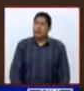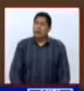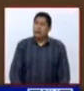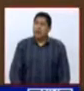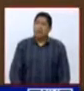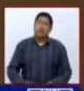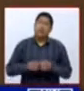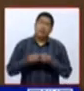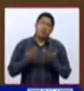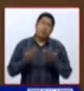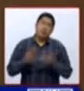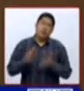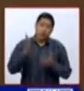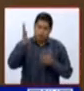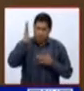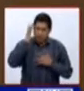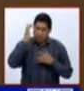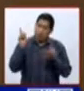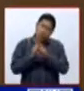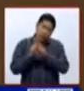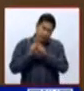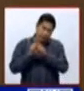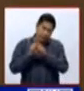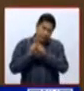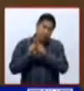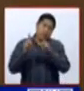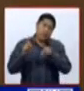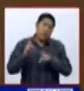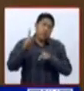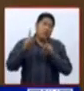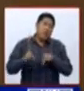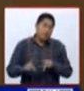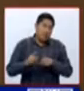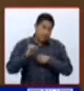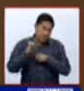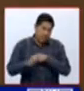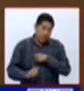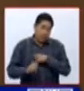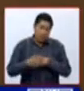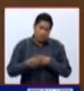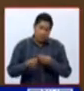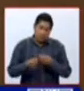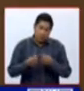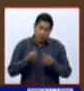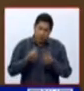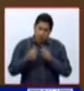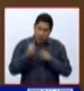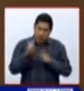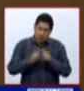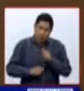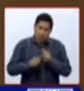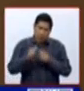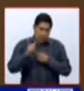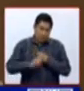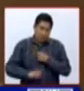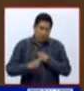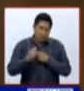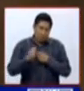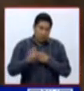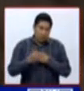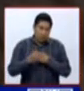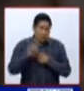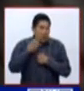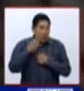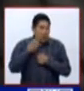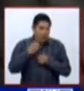Pues, ¿cómo se adquiere la enfermedad? Por contacto directo de la persona. Si una persona tiene heridas, manipula las heridas y